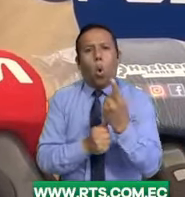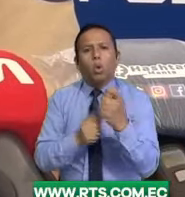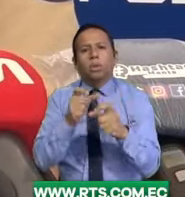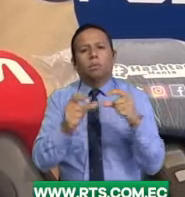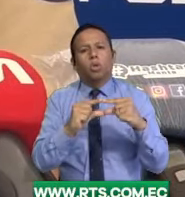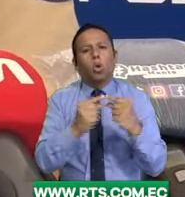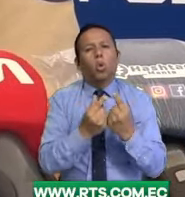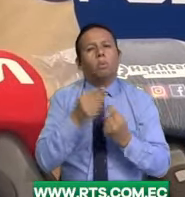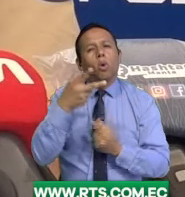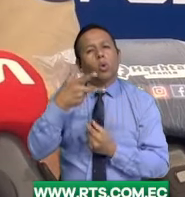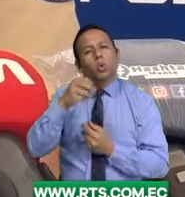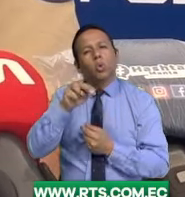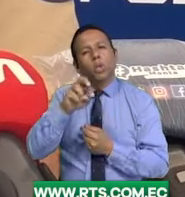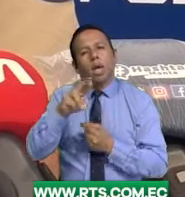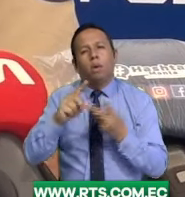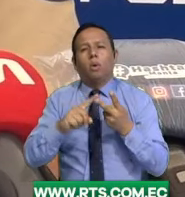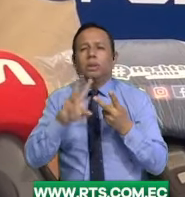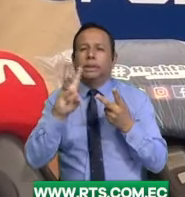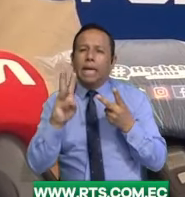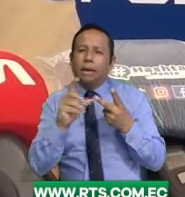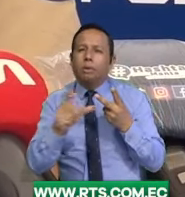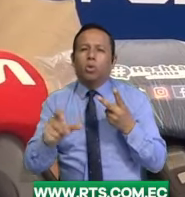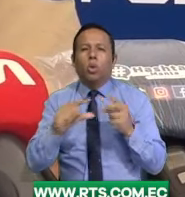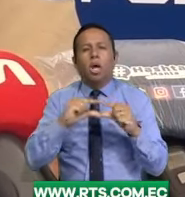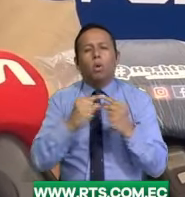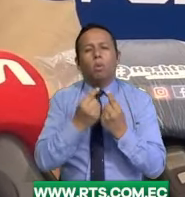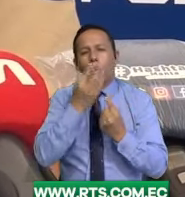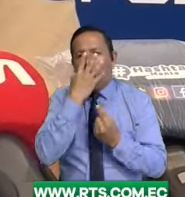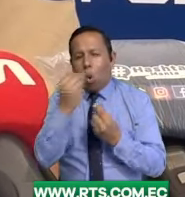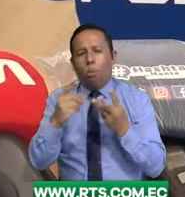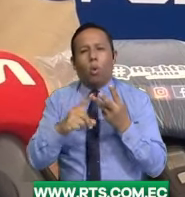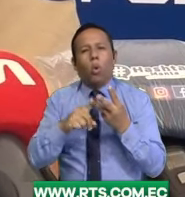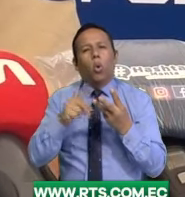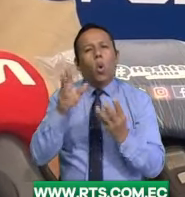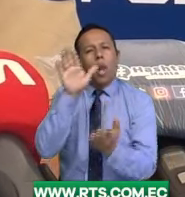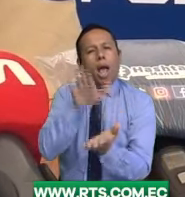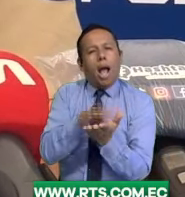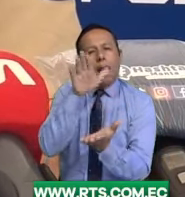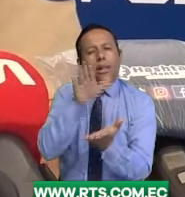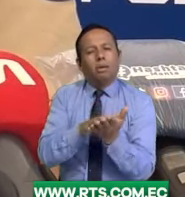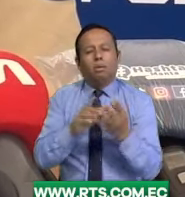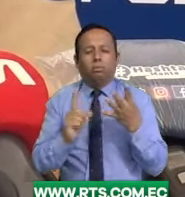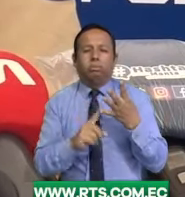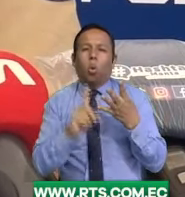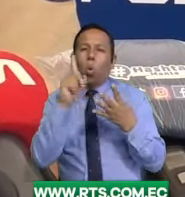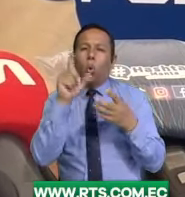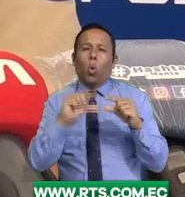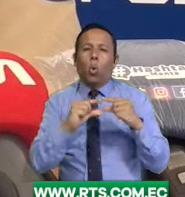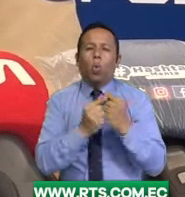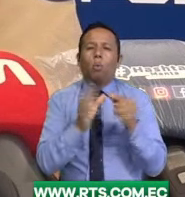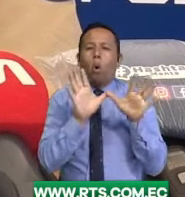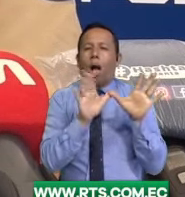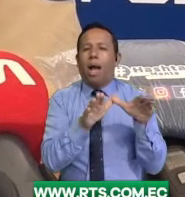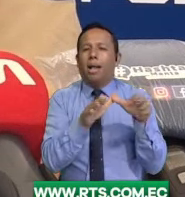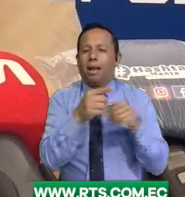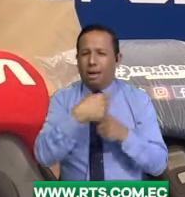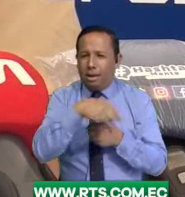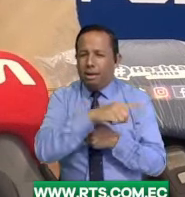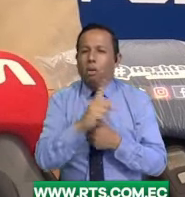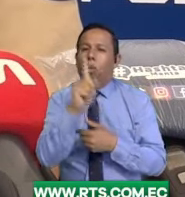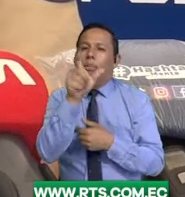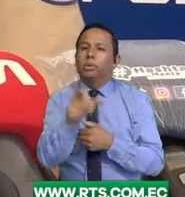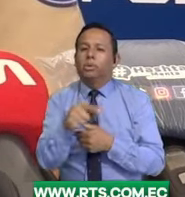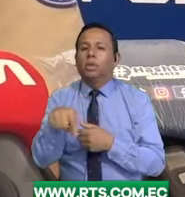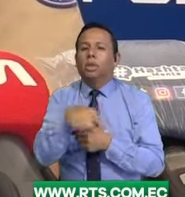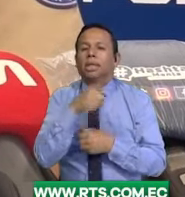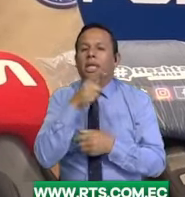6 personas del grupo de los Lobos, 2 personas del grupo de los Lagartos, 1 del grupo terrorista Los Águilas y 1 persona